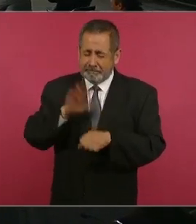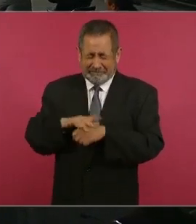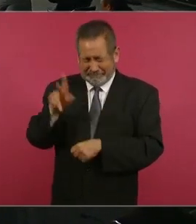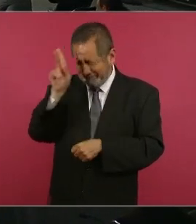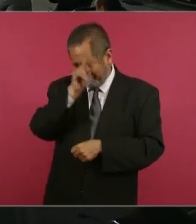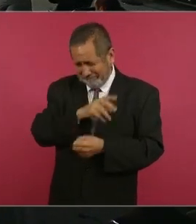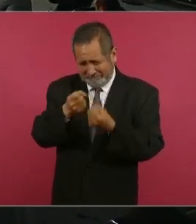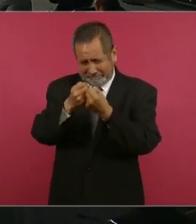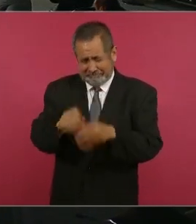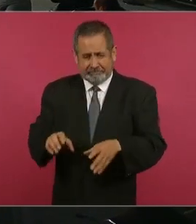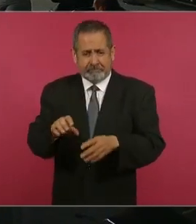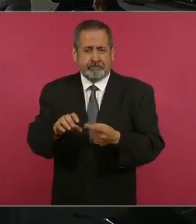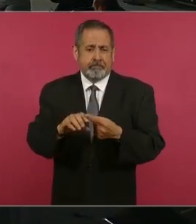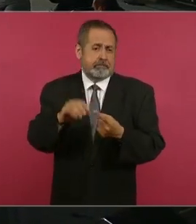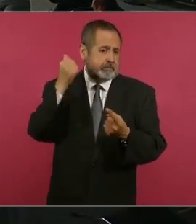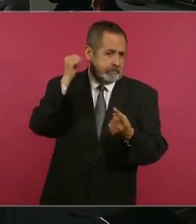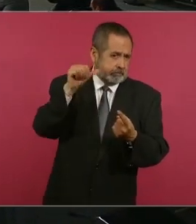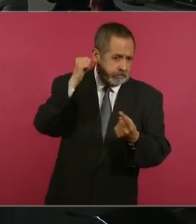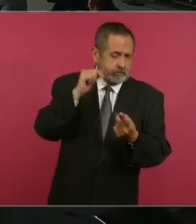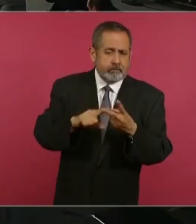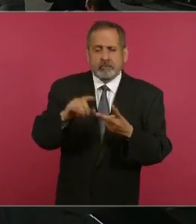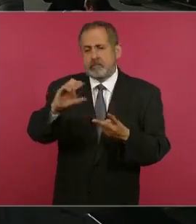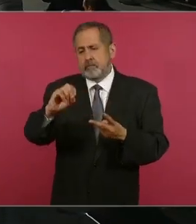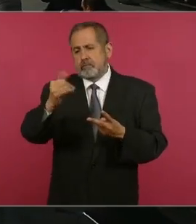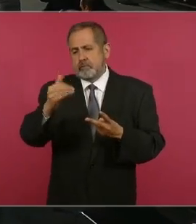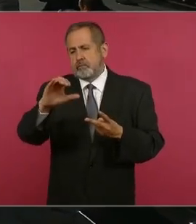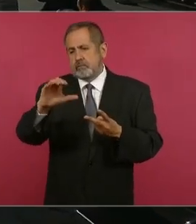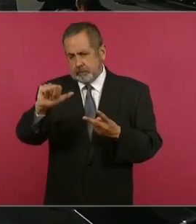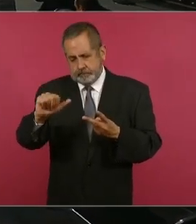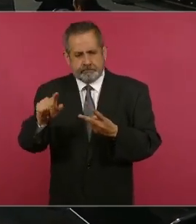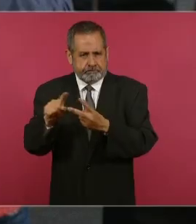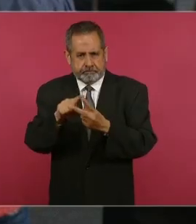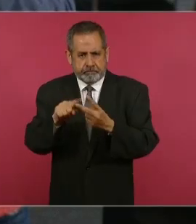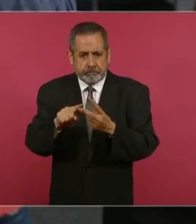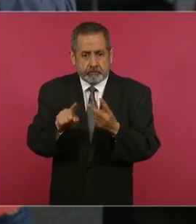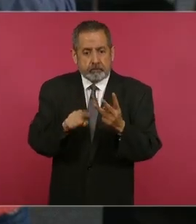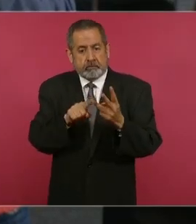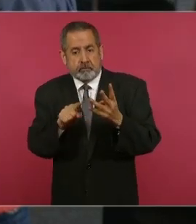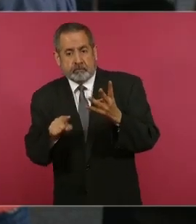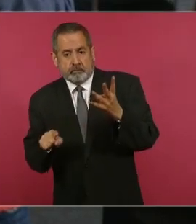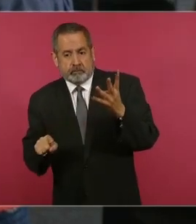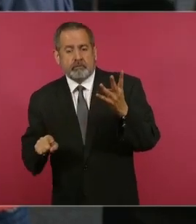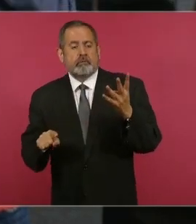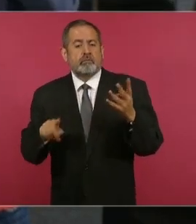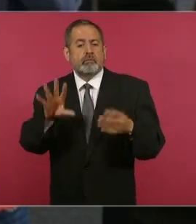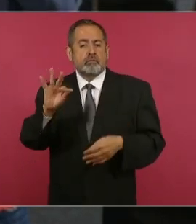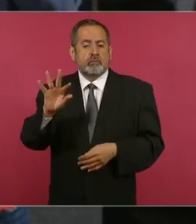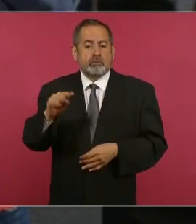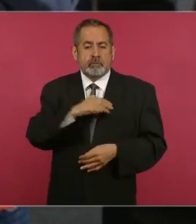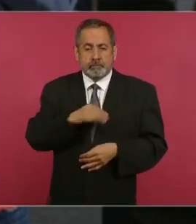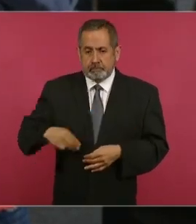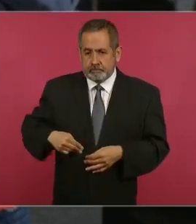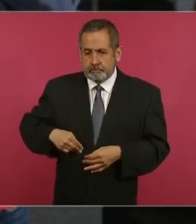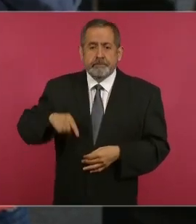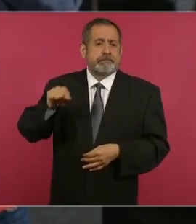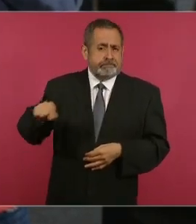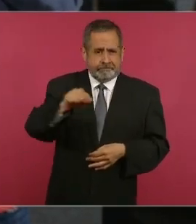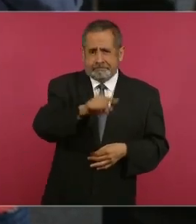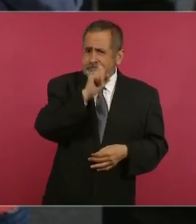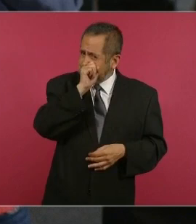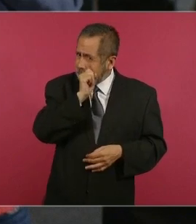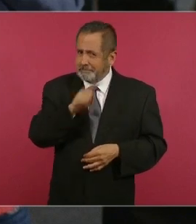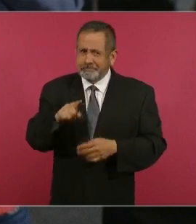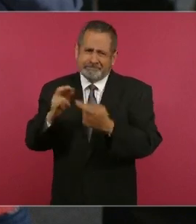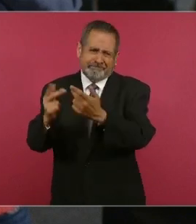azotada fue Acapulco y Coyuca de Benítez, también hay otros, se habla de más de 40 municipios en el estado que resultaron también